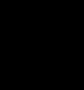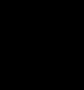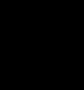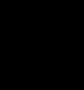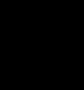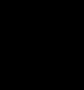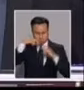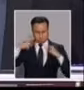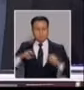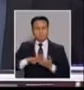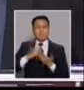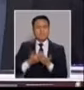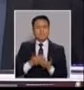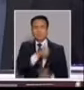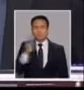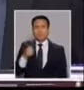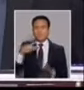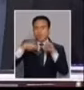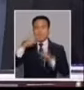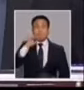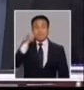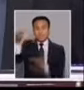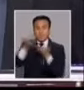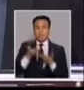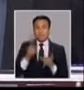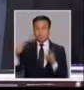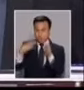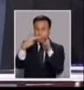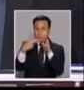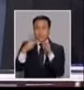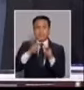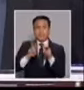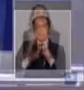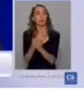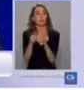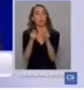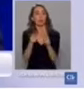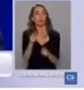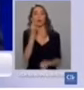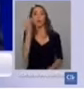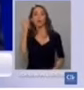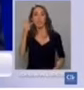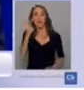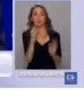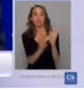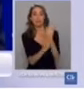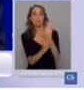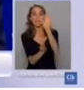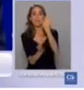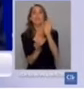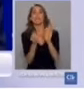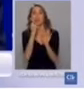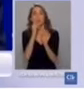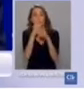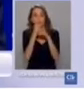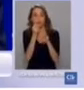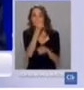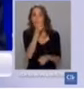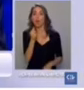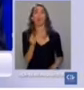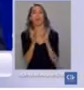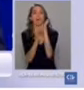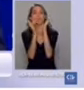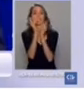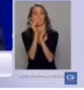pongan atención yo te invito a mañana a que lo encontremos para hacer un test de drogas acá está el test de drogas realizado por la red de salud